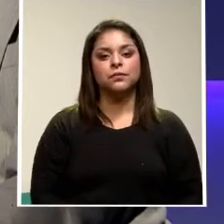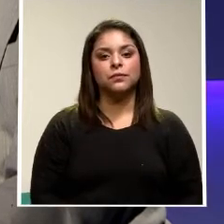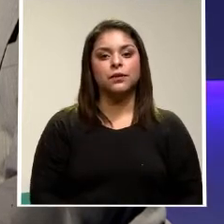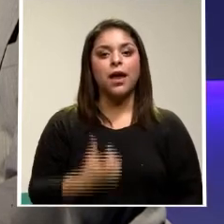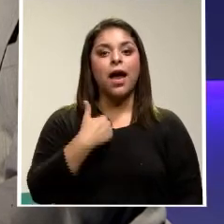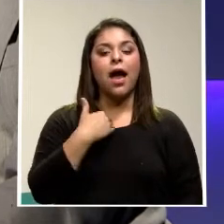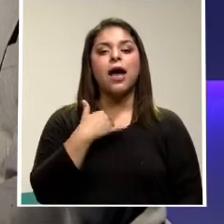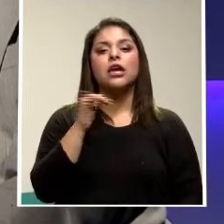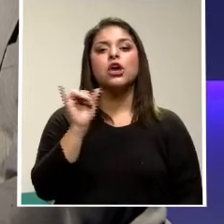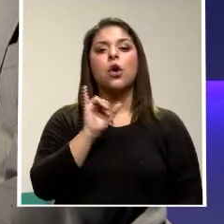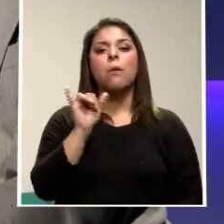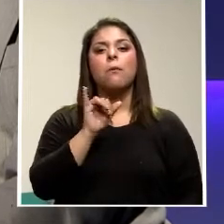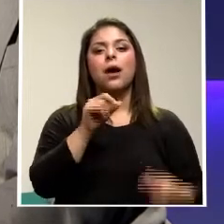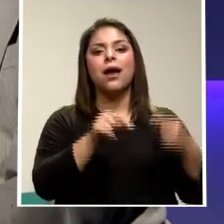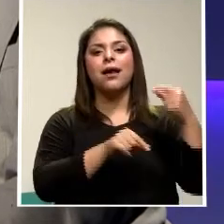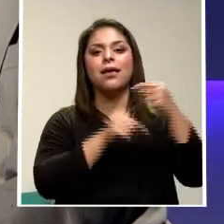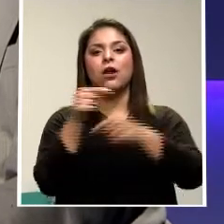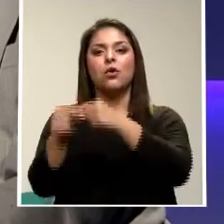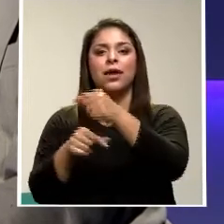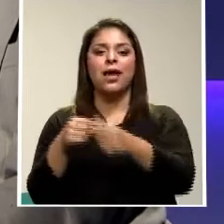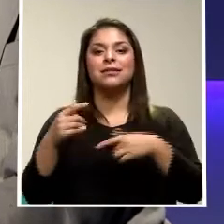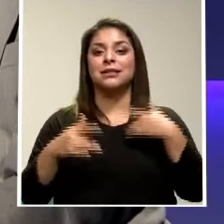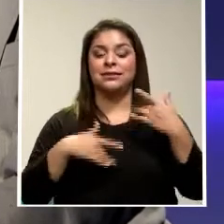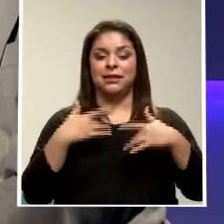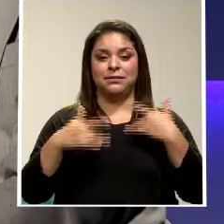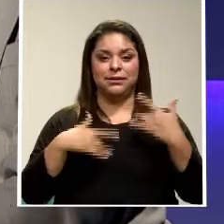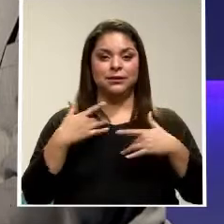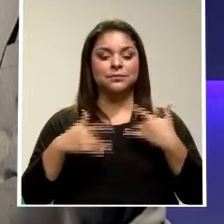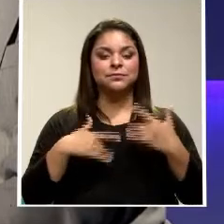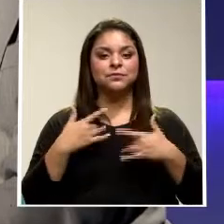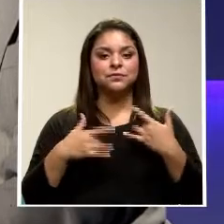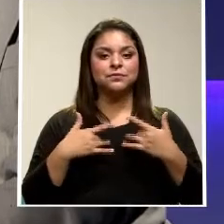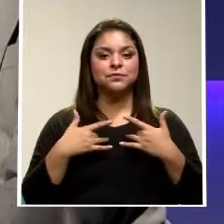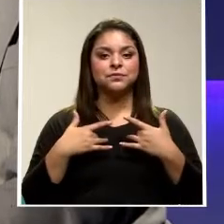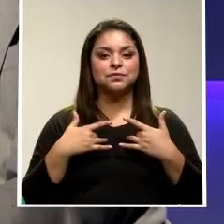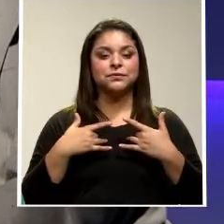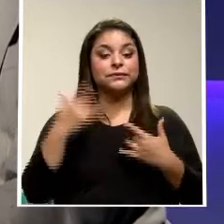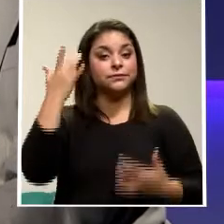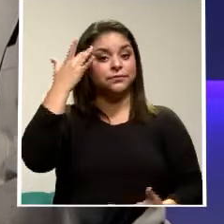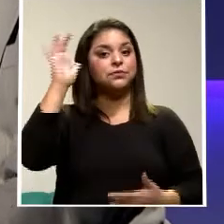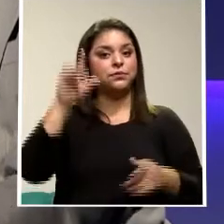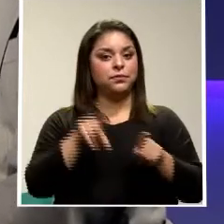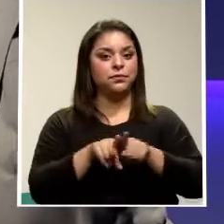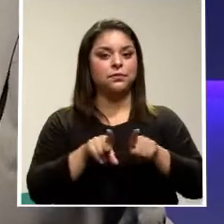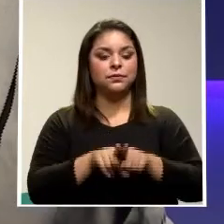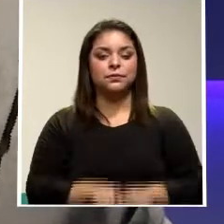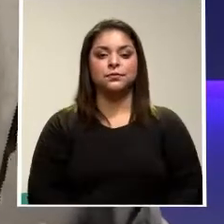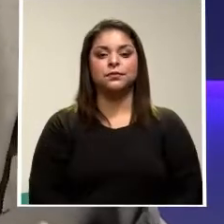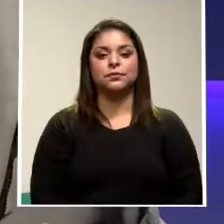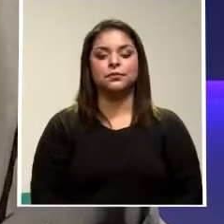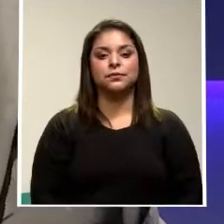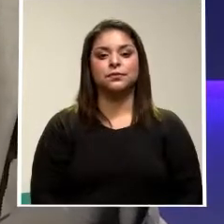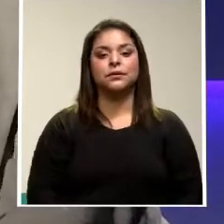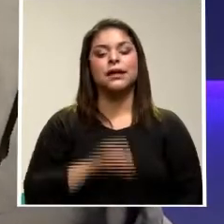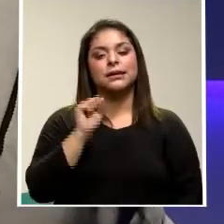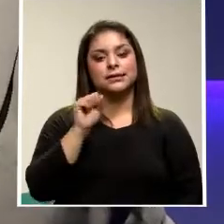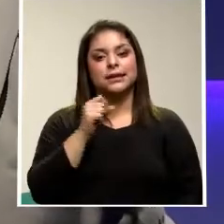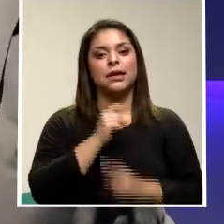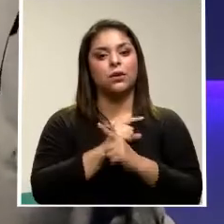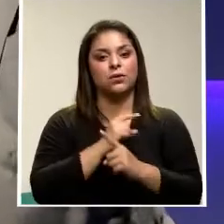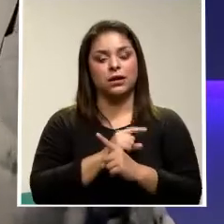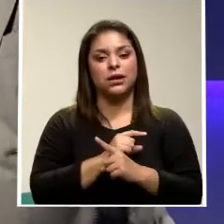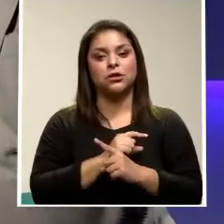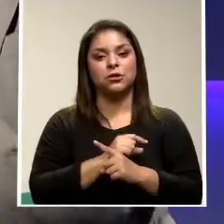una genealogía sentimental e intelectual. Sí, efectivamente,